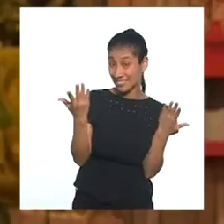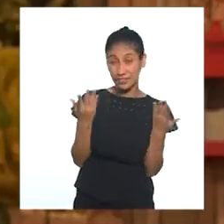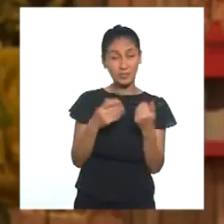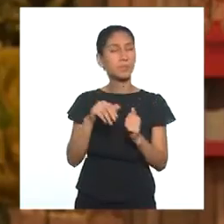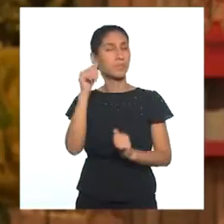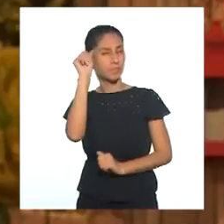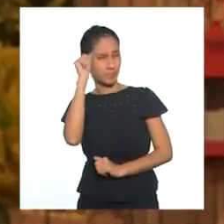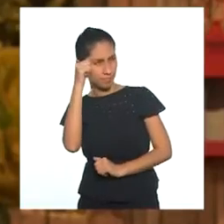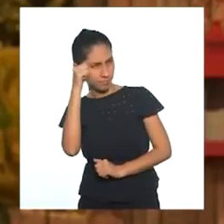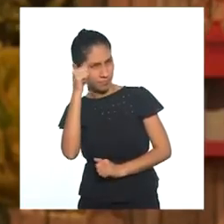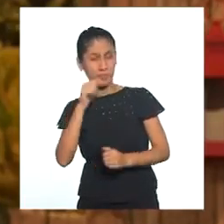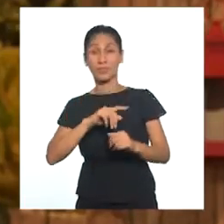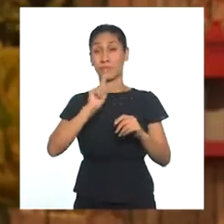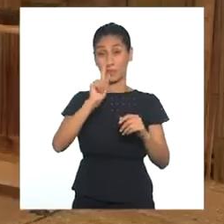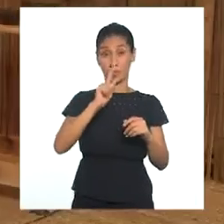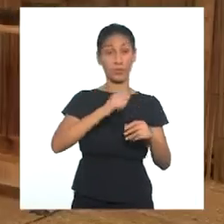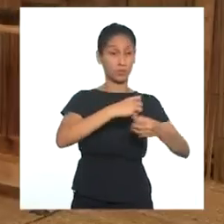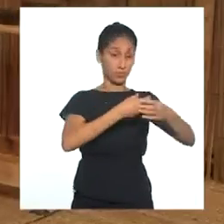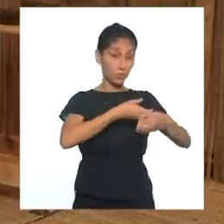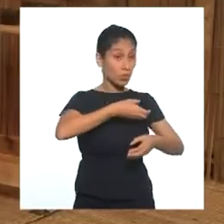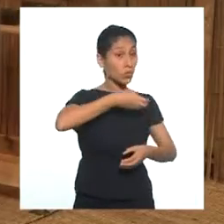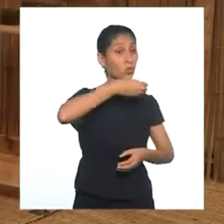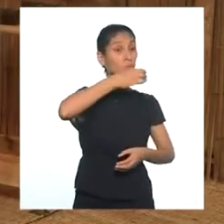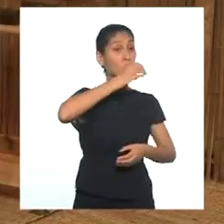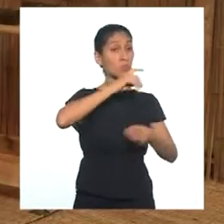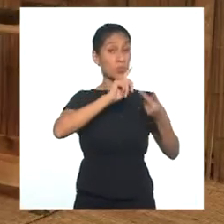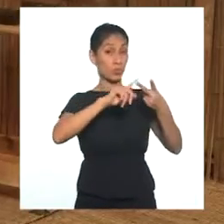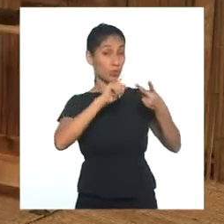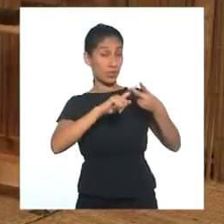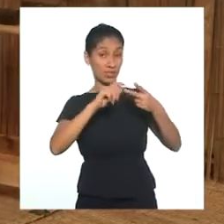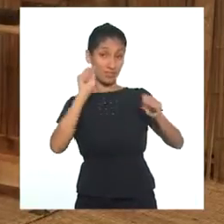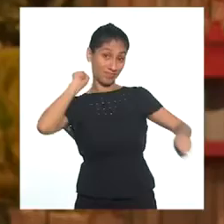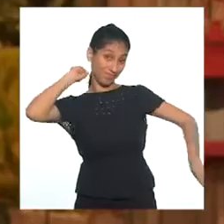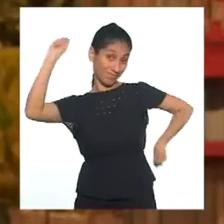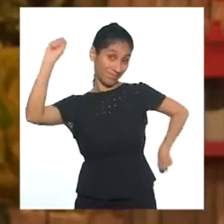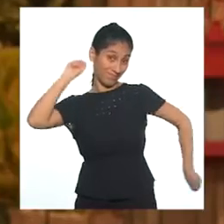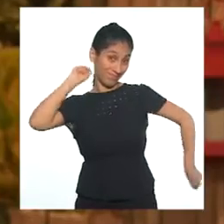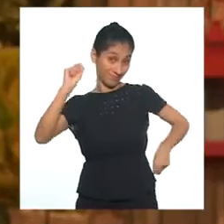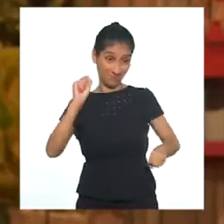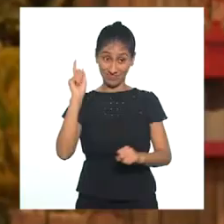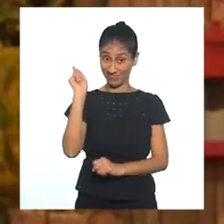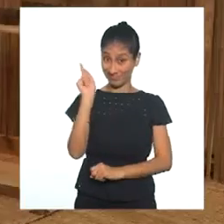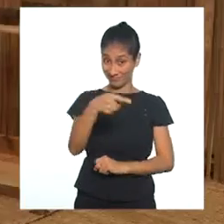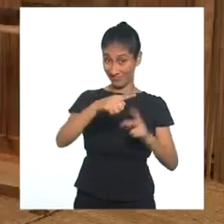Recuerden tener a la mano agua y una toalla.